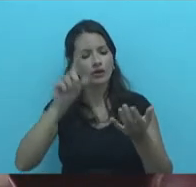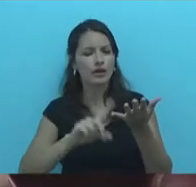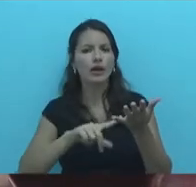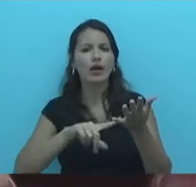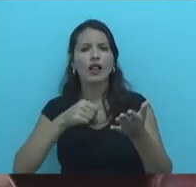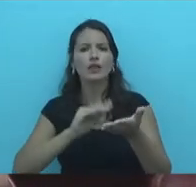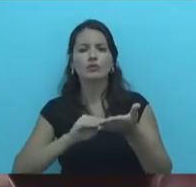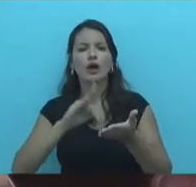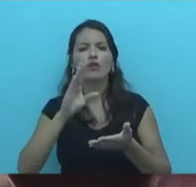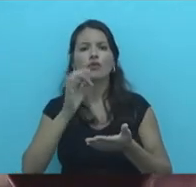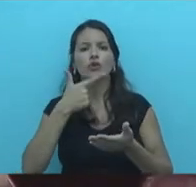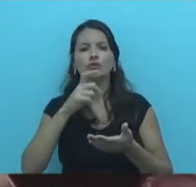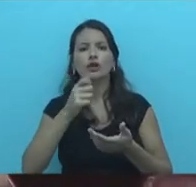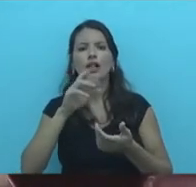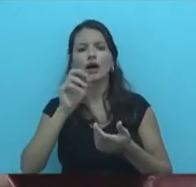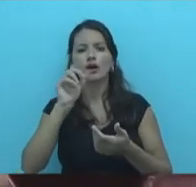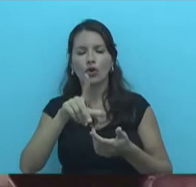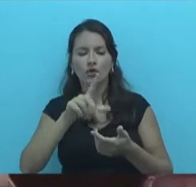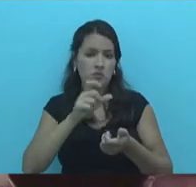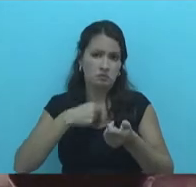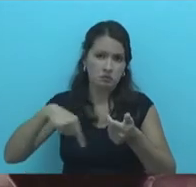Evidentemente, viendo la lista de los